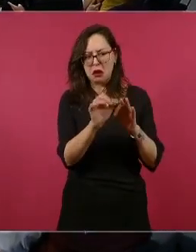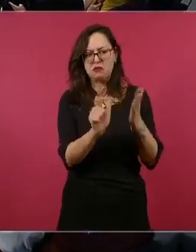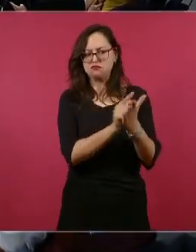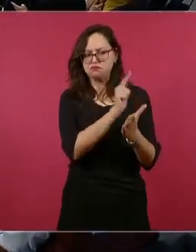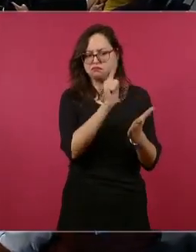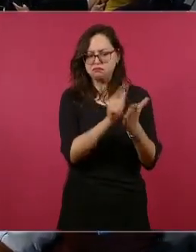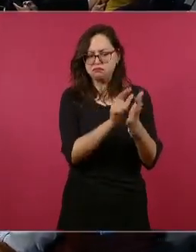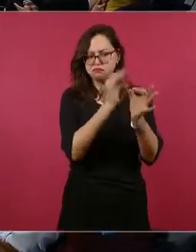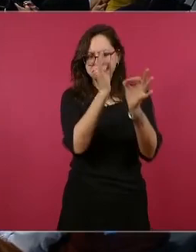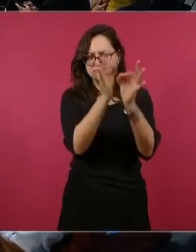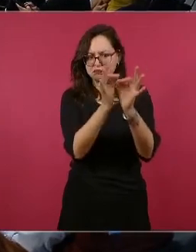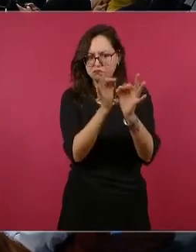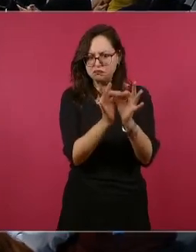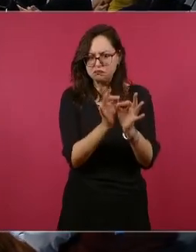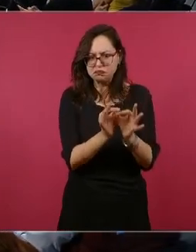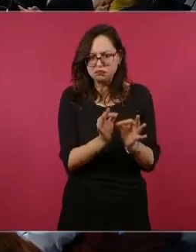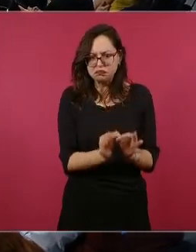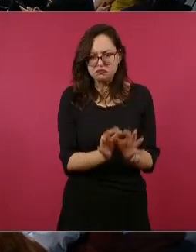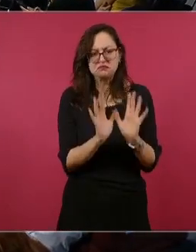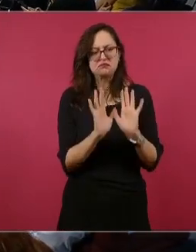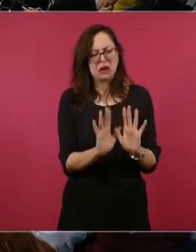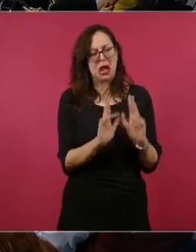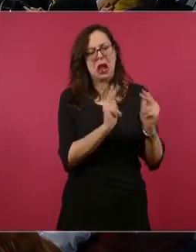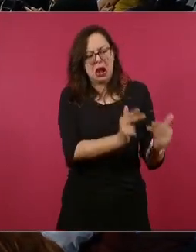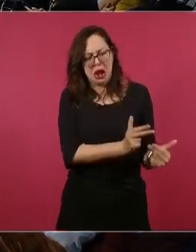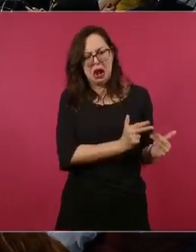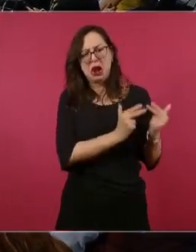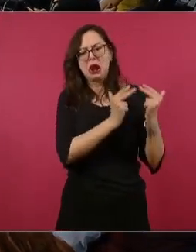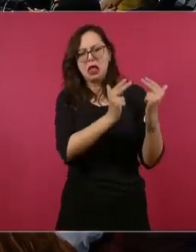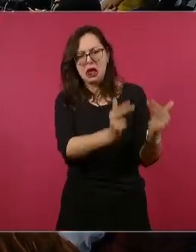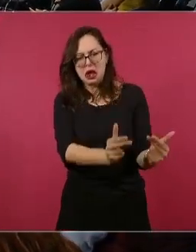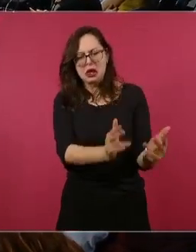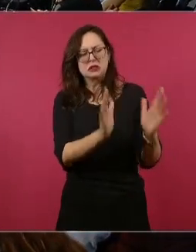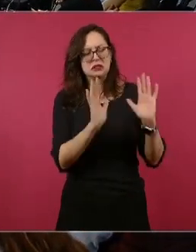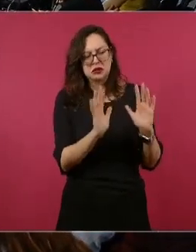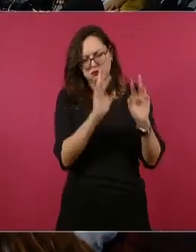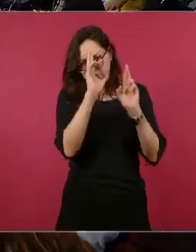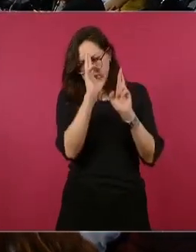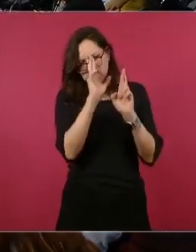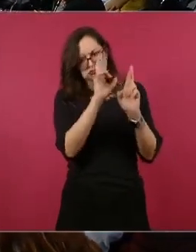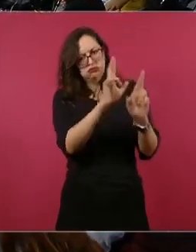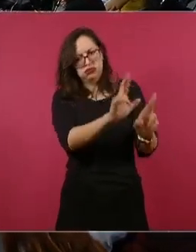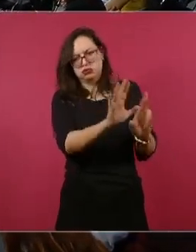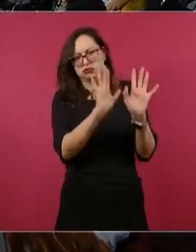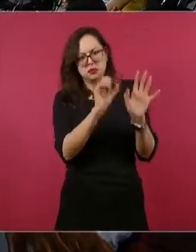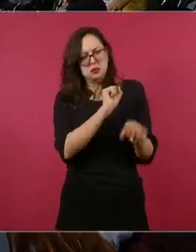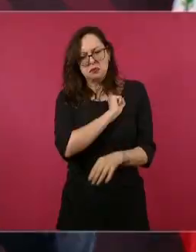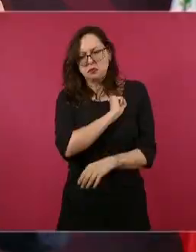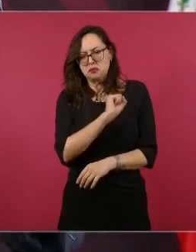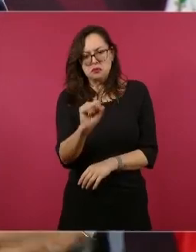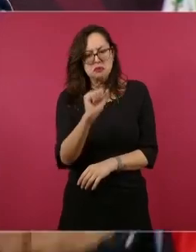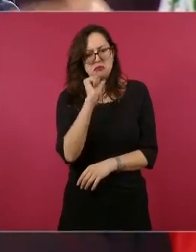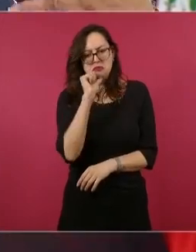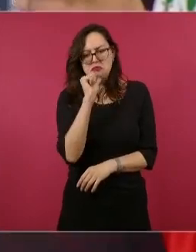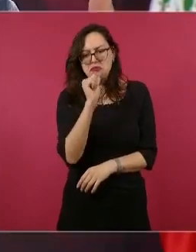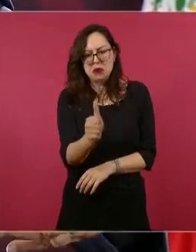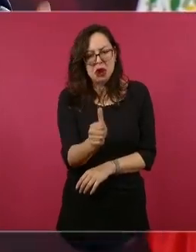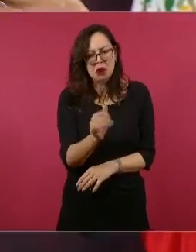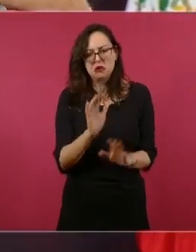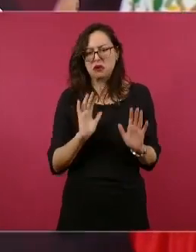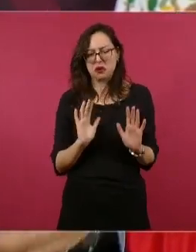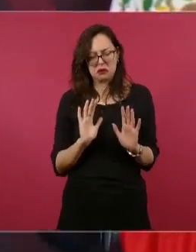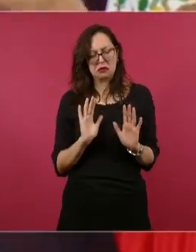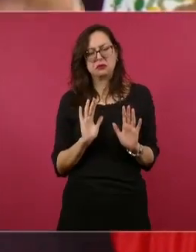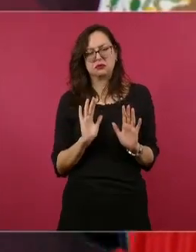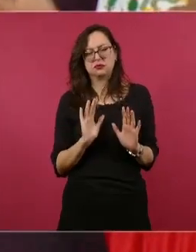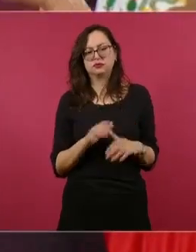o lo ha heredado y merece respeto y luego hay muchos